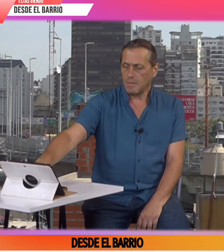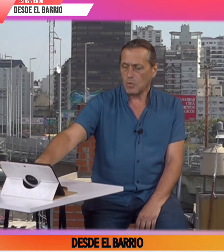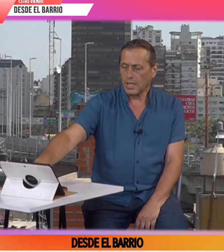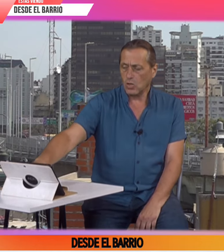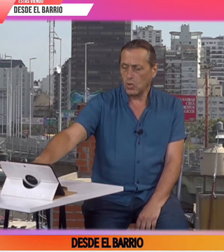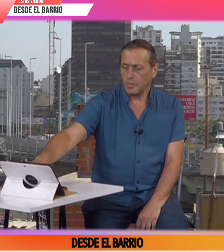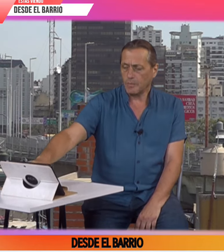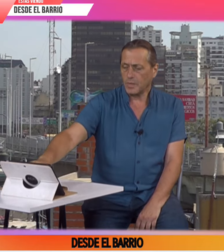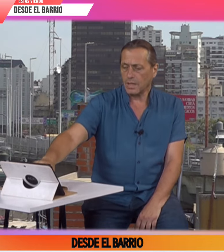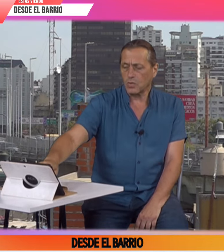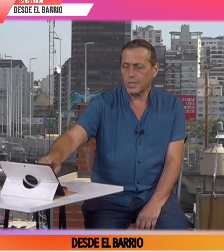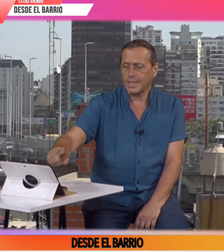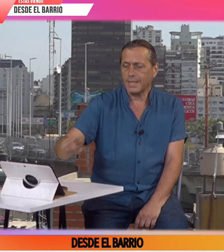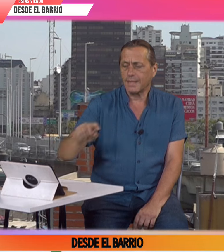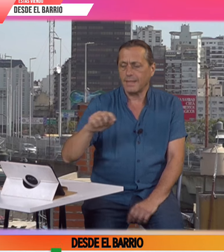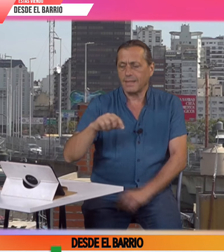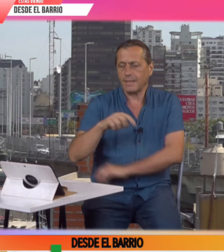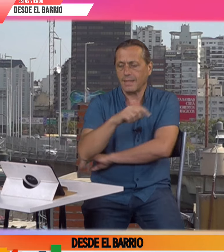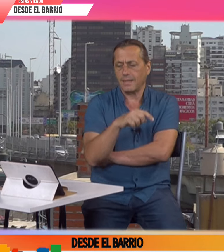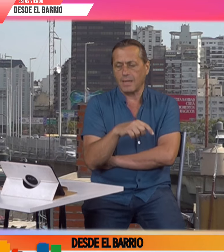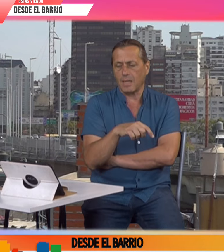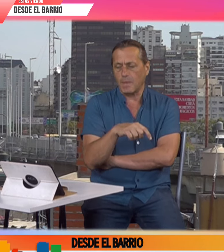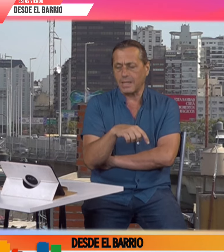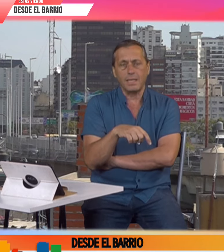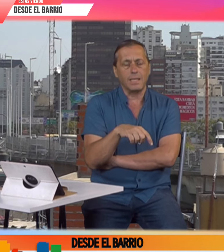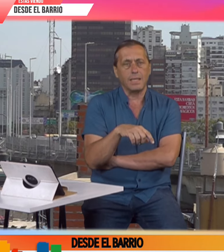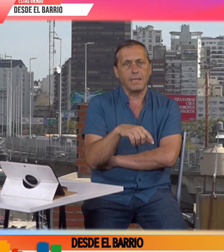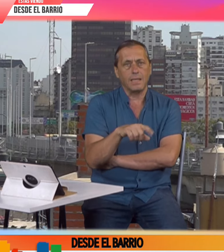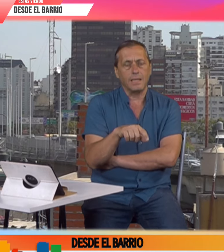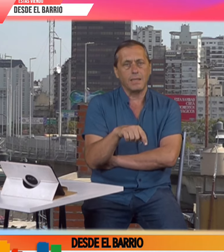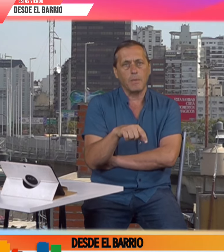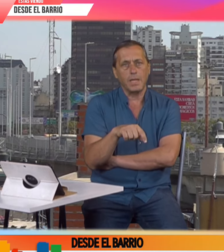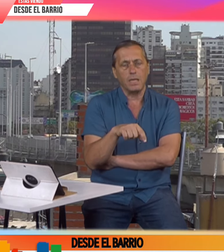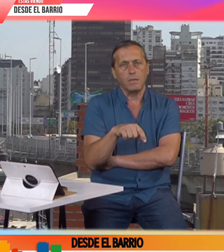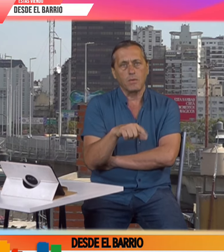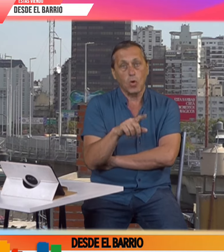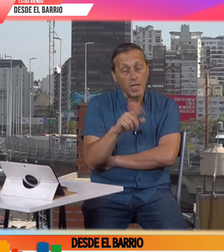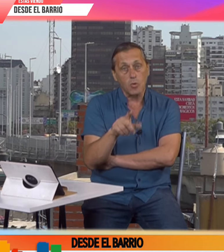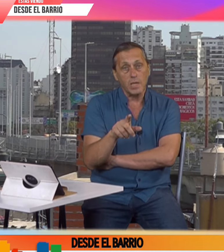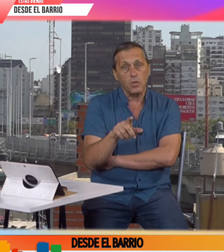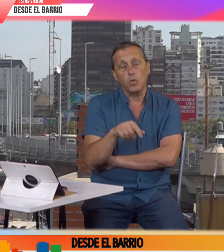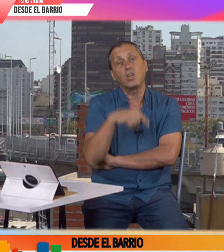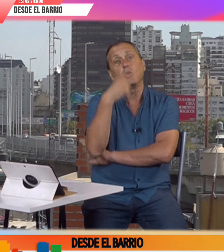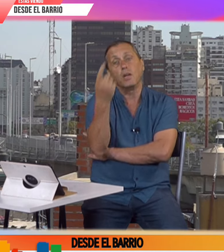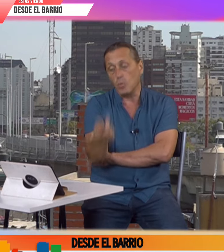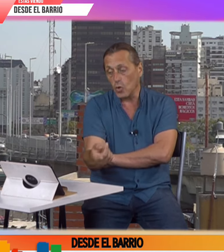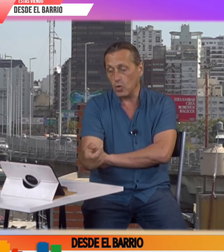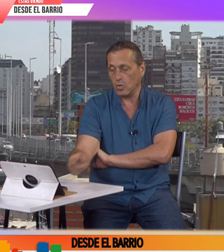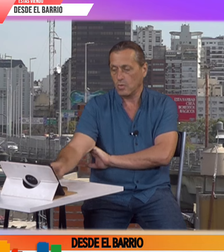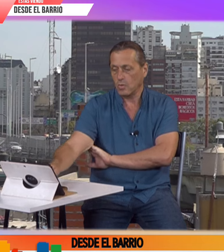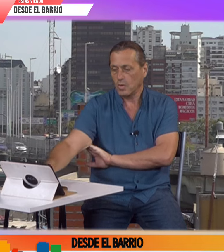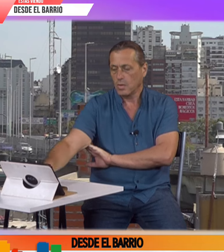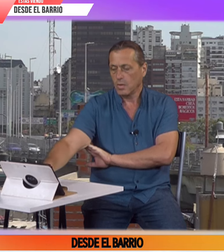en el mismo renglón. Entonces, a partir de abril, con el aumento y con el